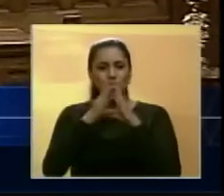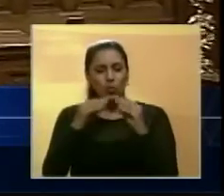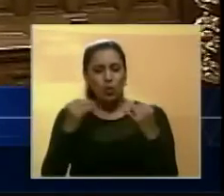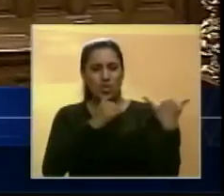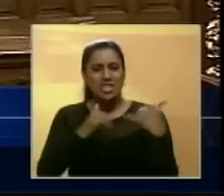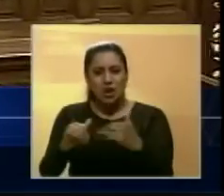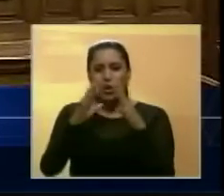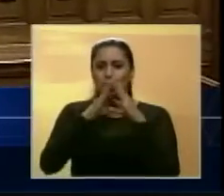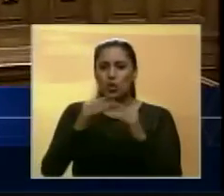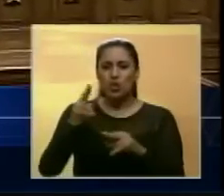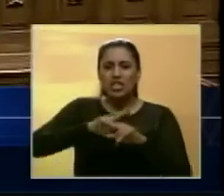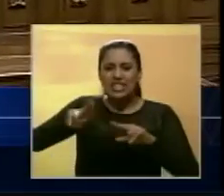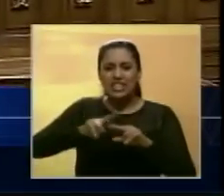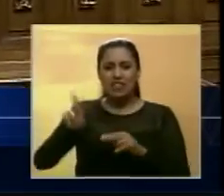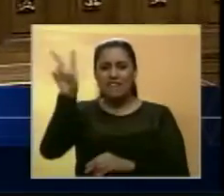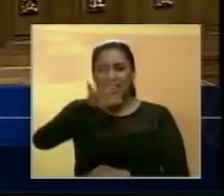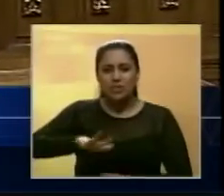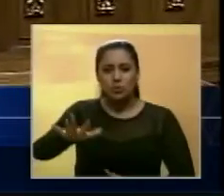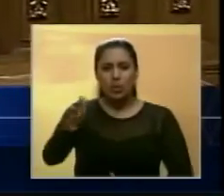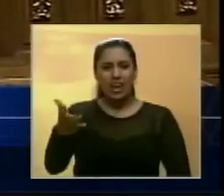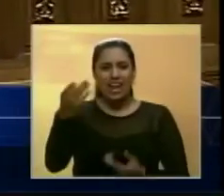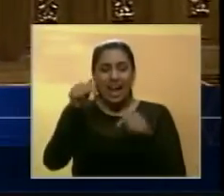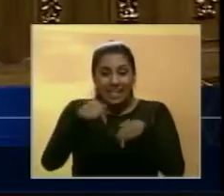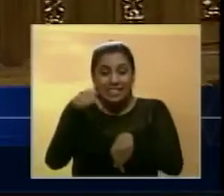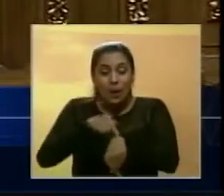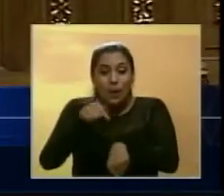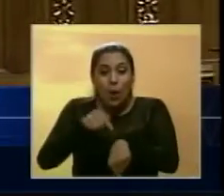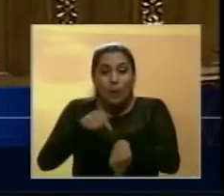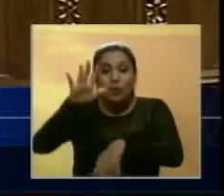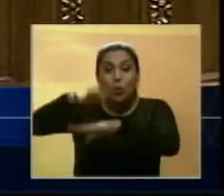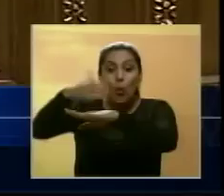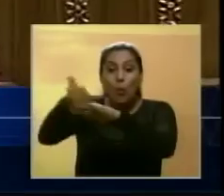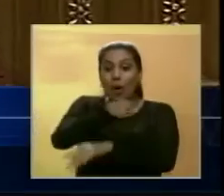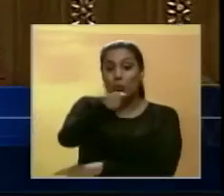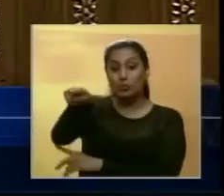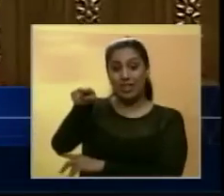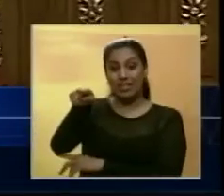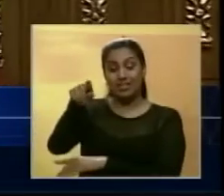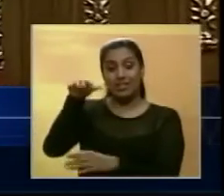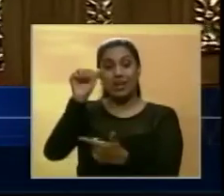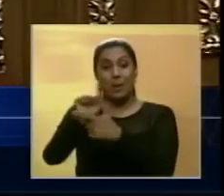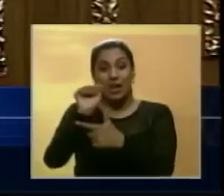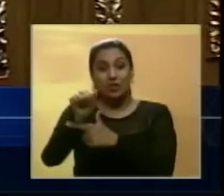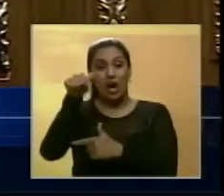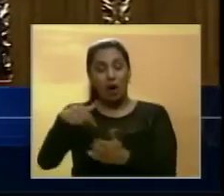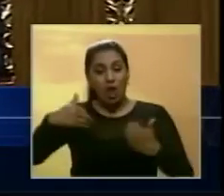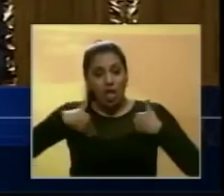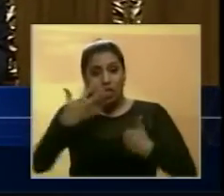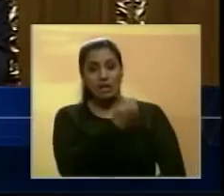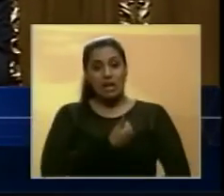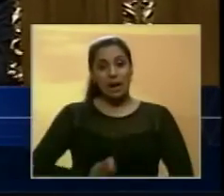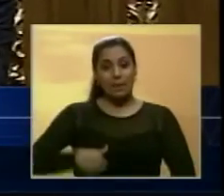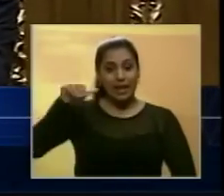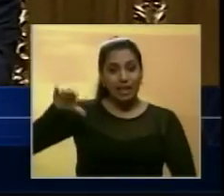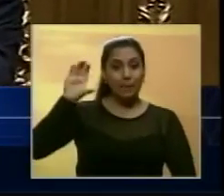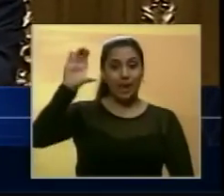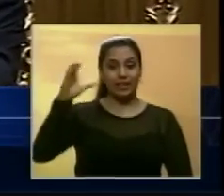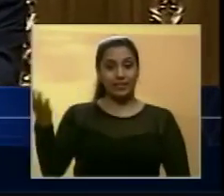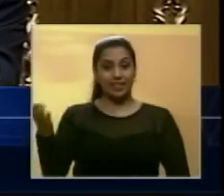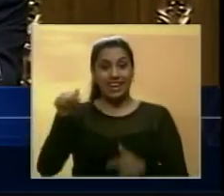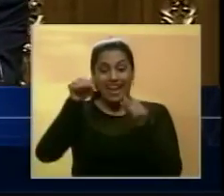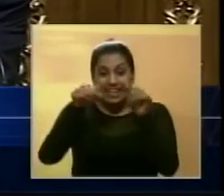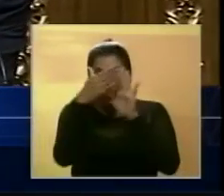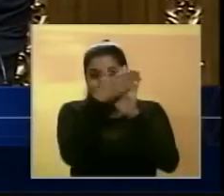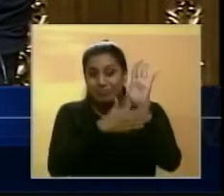los hijos y para todos los niños de Venezuela, que en este momento, por culpa de ustedes, están pasando una tragedia en este país.